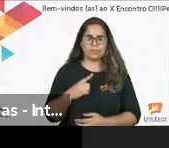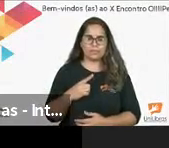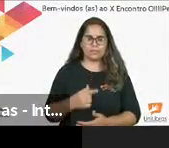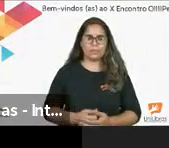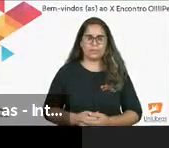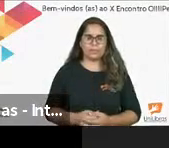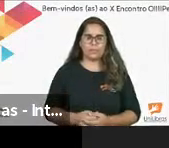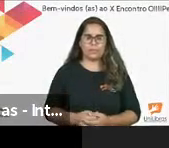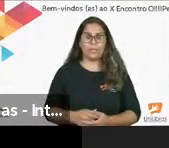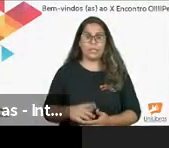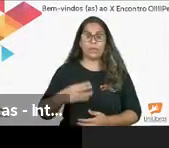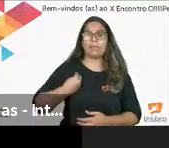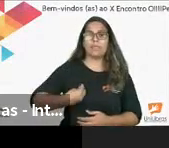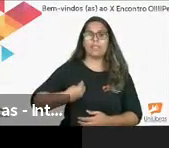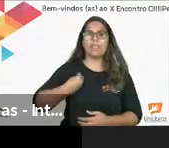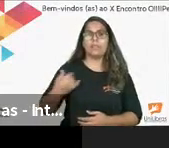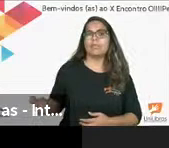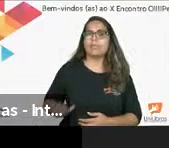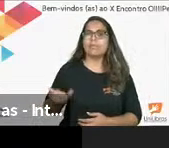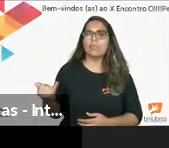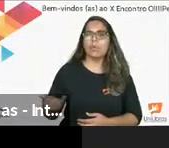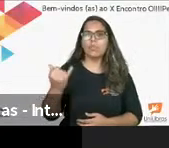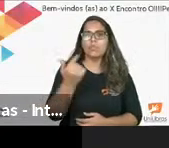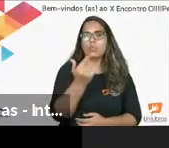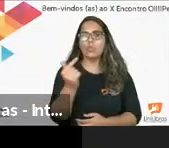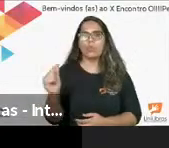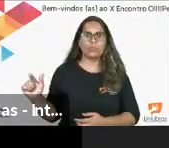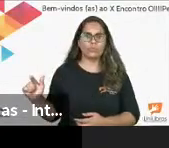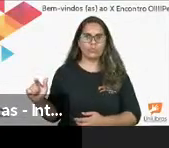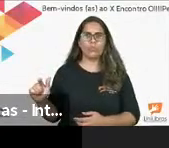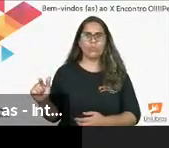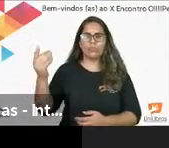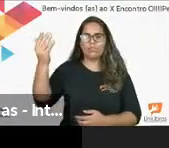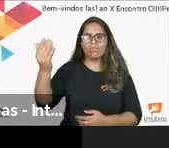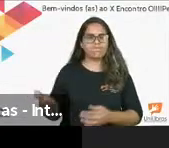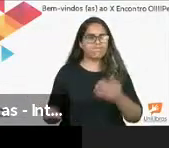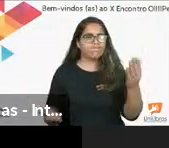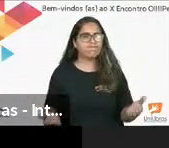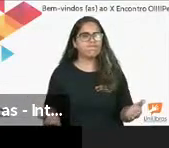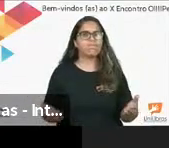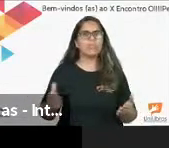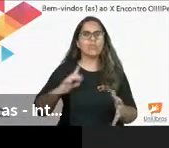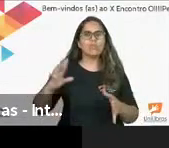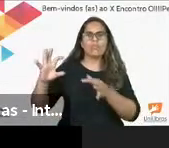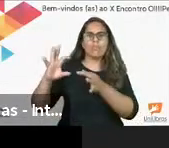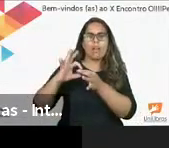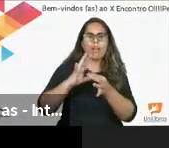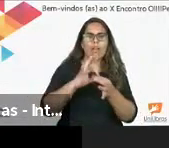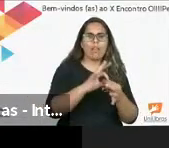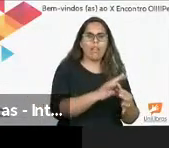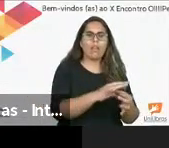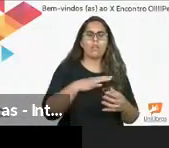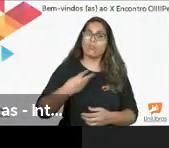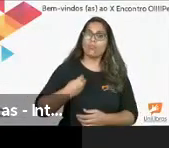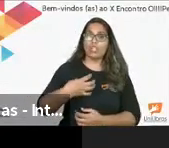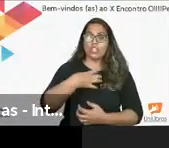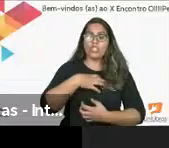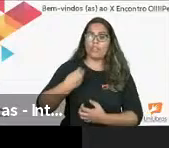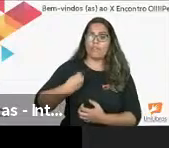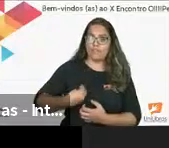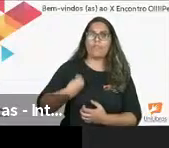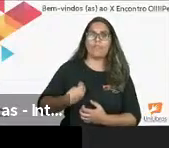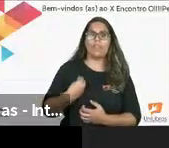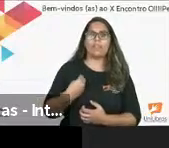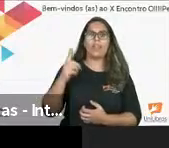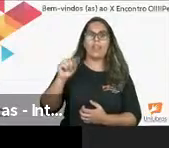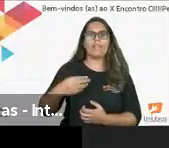ha participado importantemente otro. Son bichos sociales porque el modo de vida de estos bichos es un